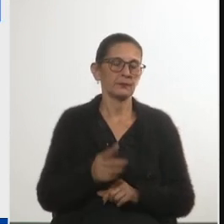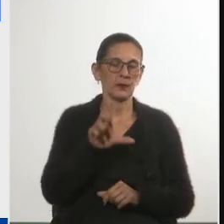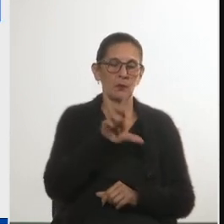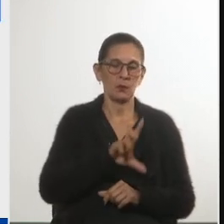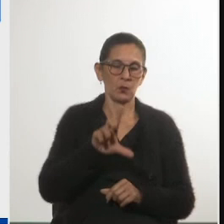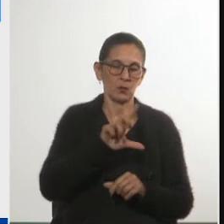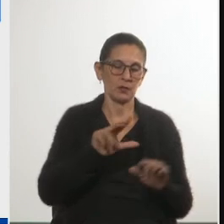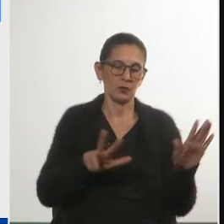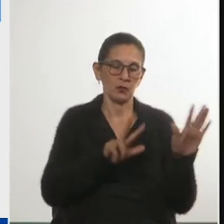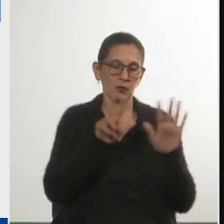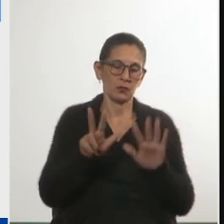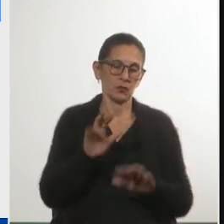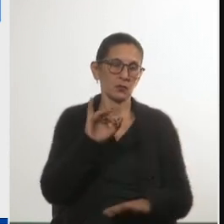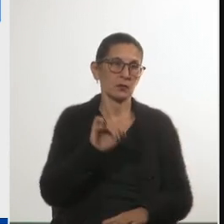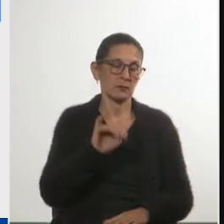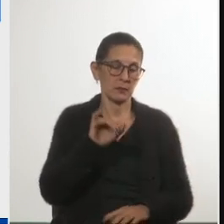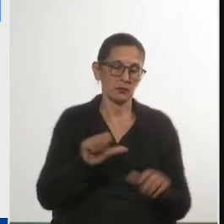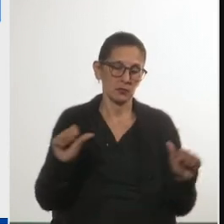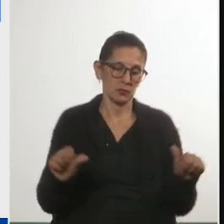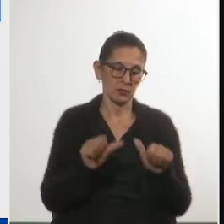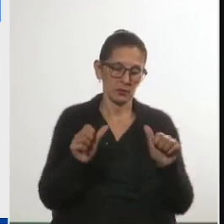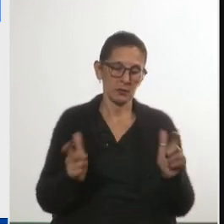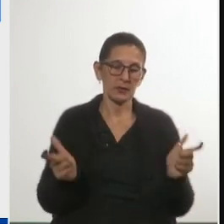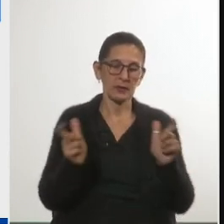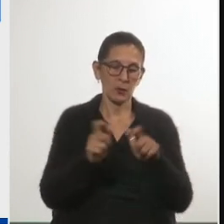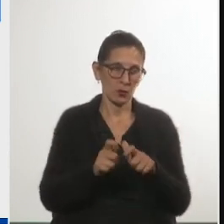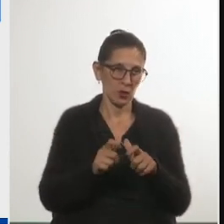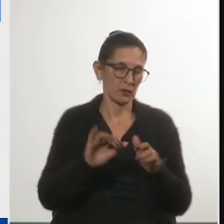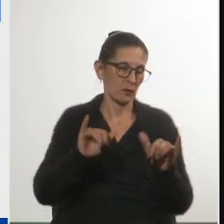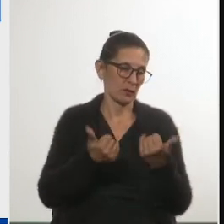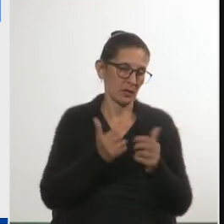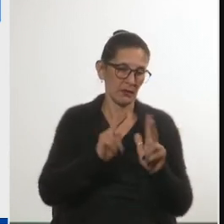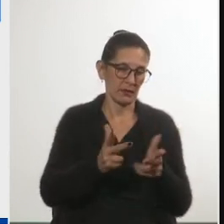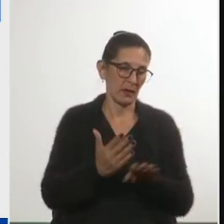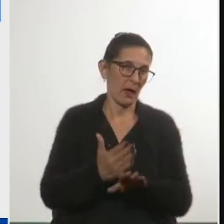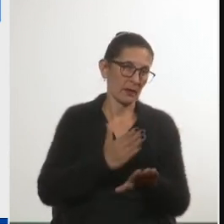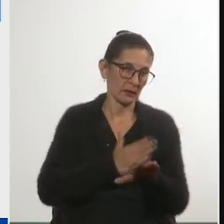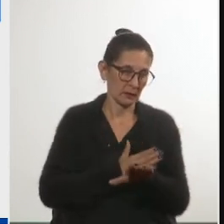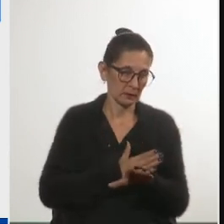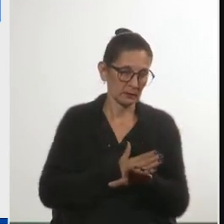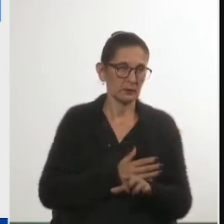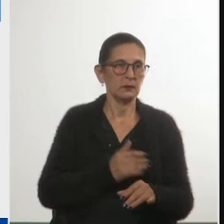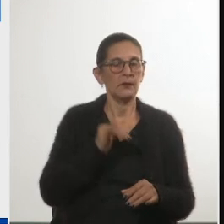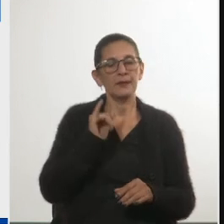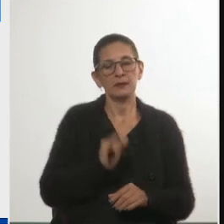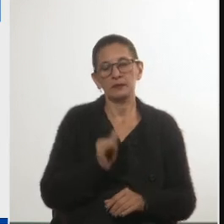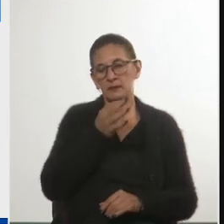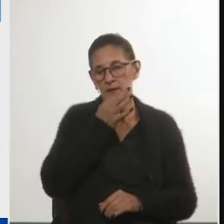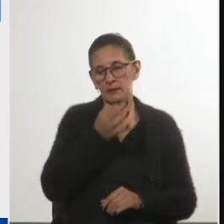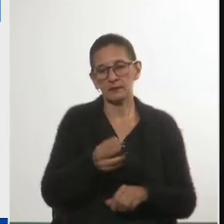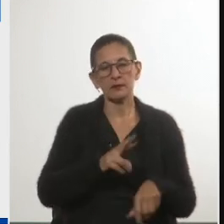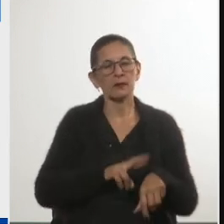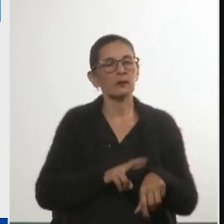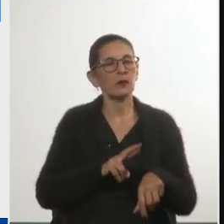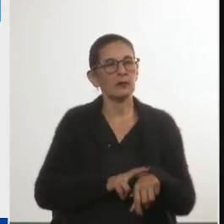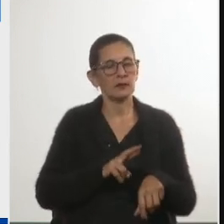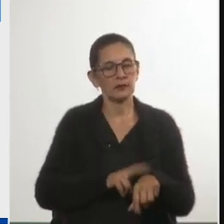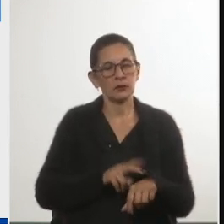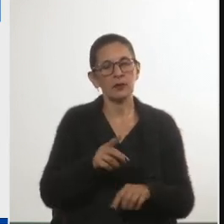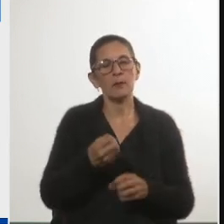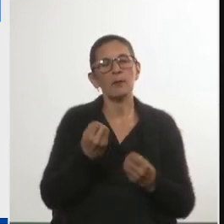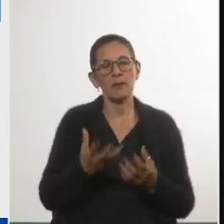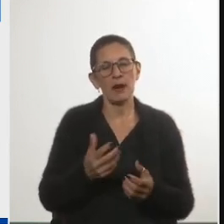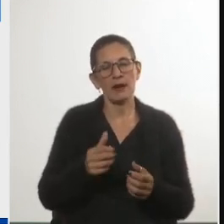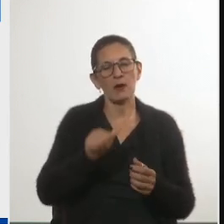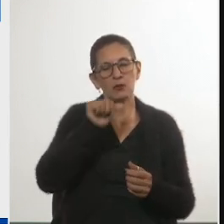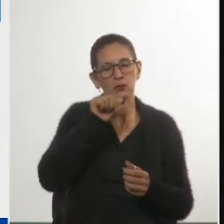El lunes 8 de mayo se realizó la reunión con las cátedras, como ya mencioné, y se establecieron las recomendaciones para el